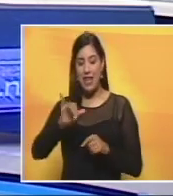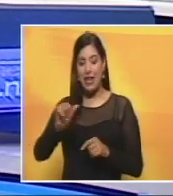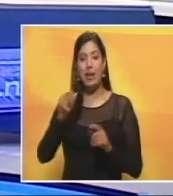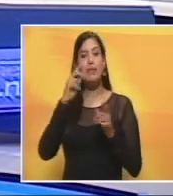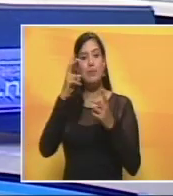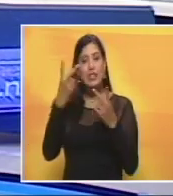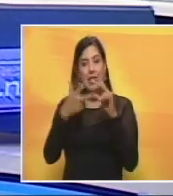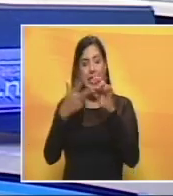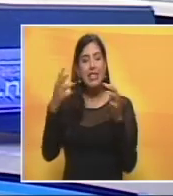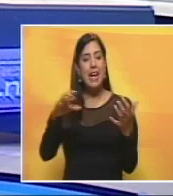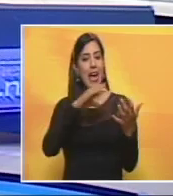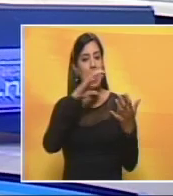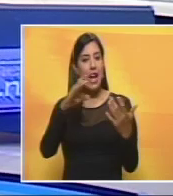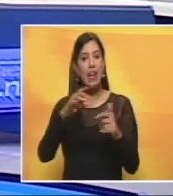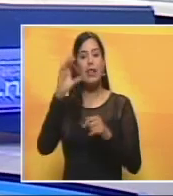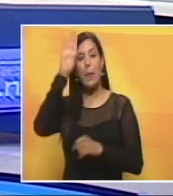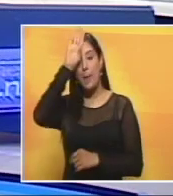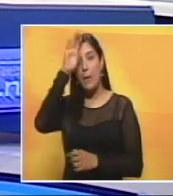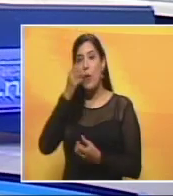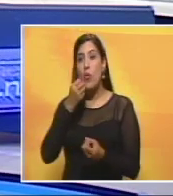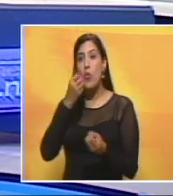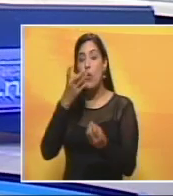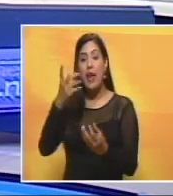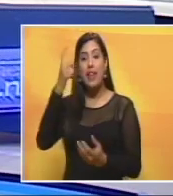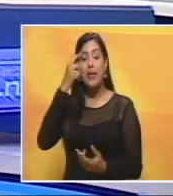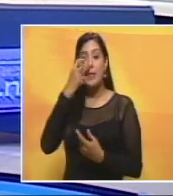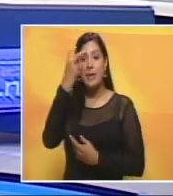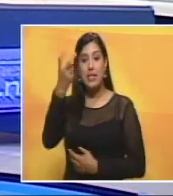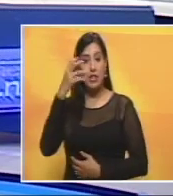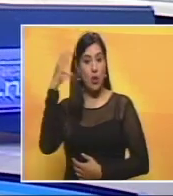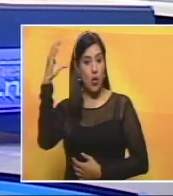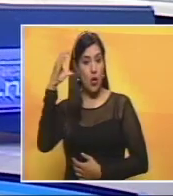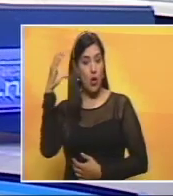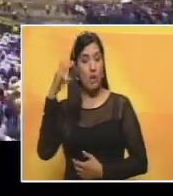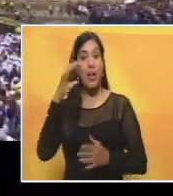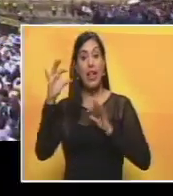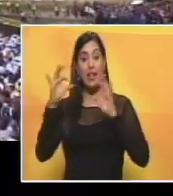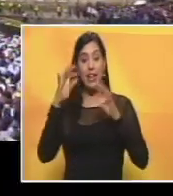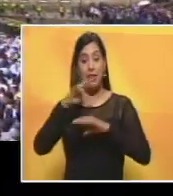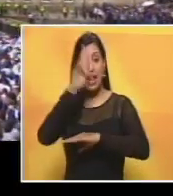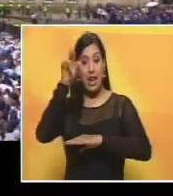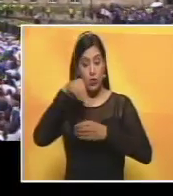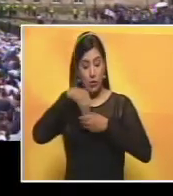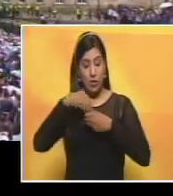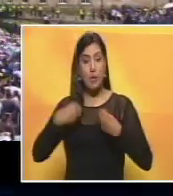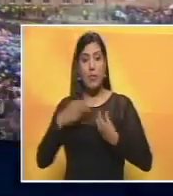la oportunidad de cantarle al Papa Francisco durante su visita a Colombia. Los artistas